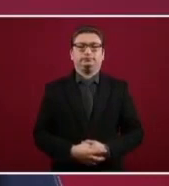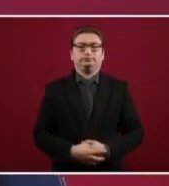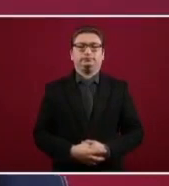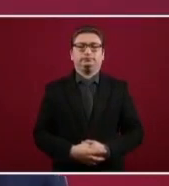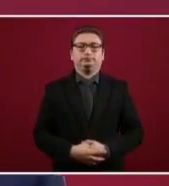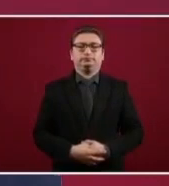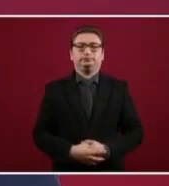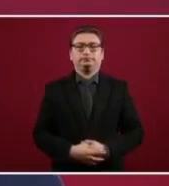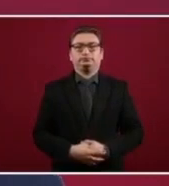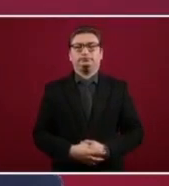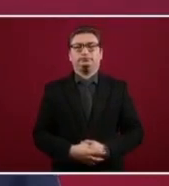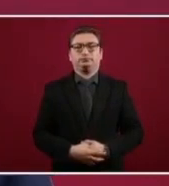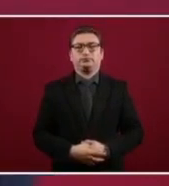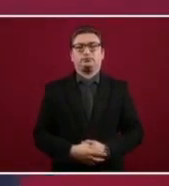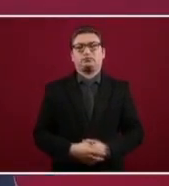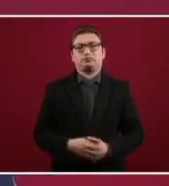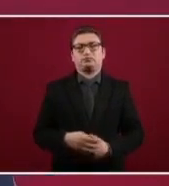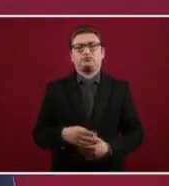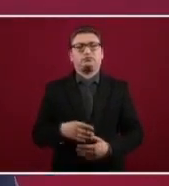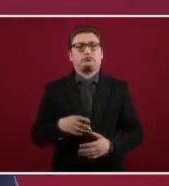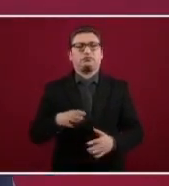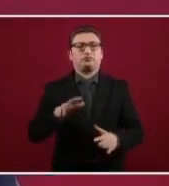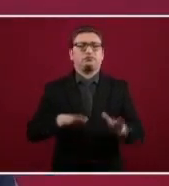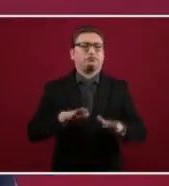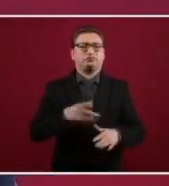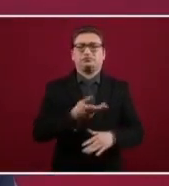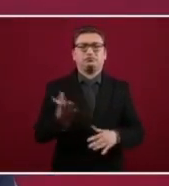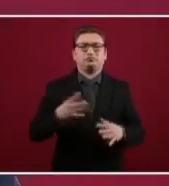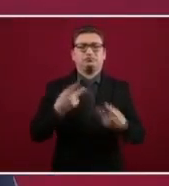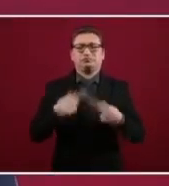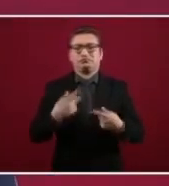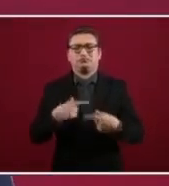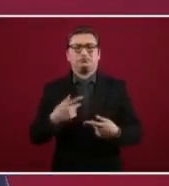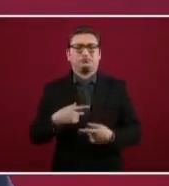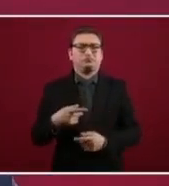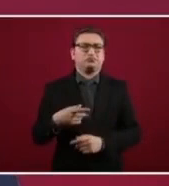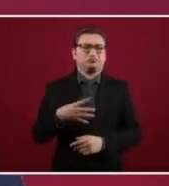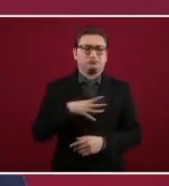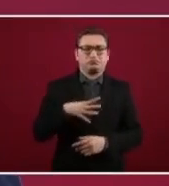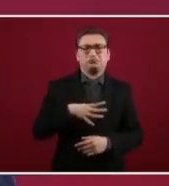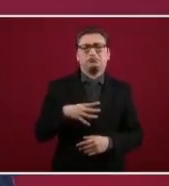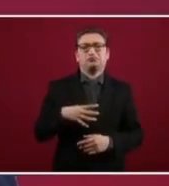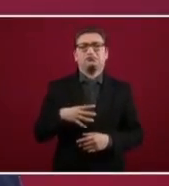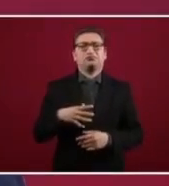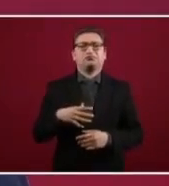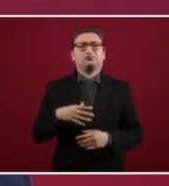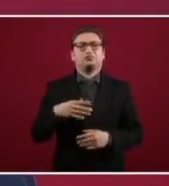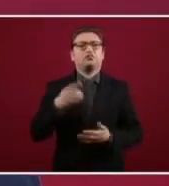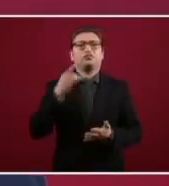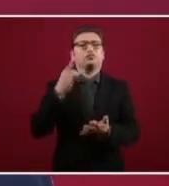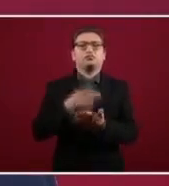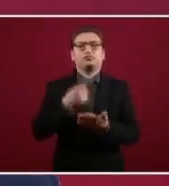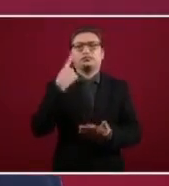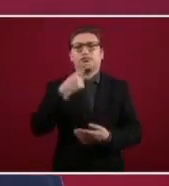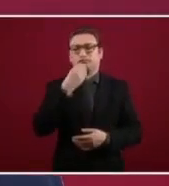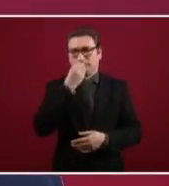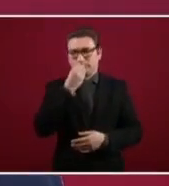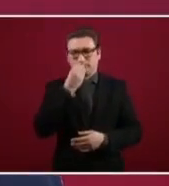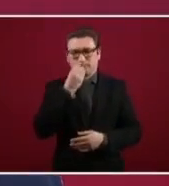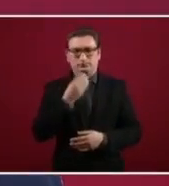palabras más palabras menos la gente solo tenía para a alimentarse